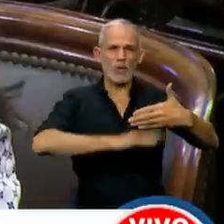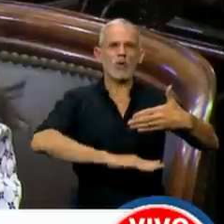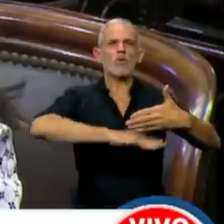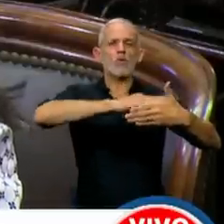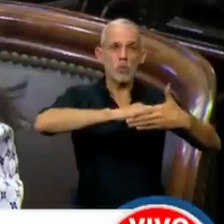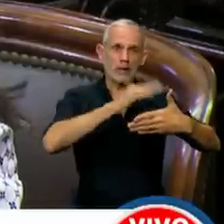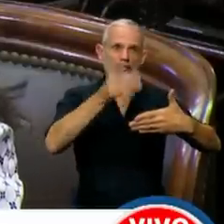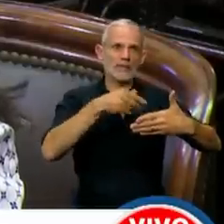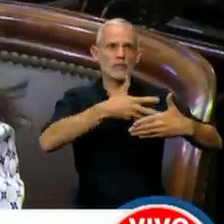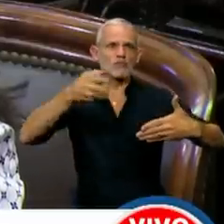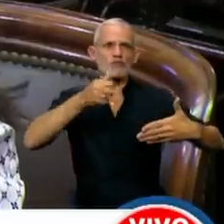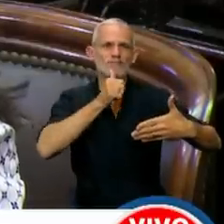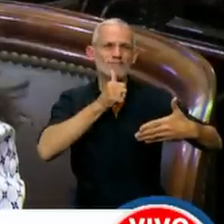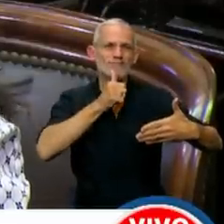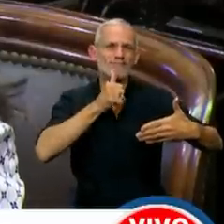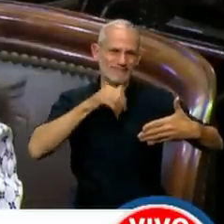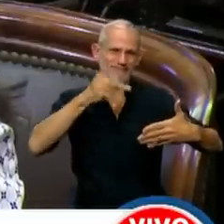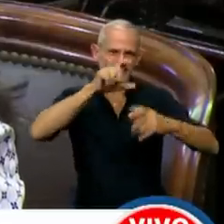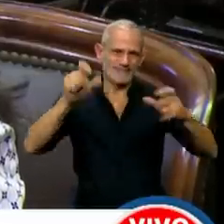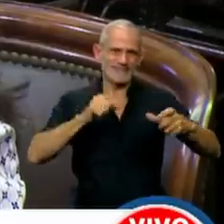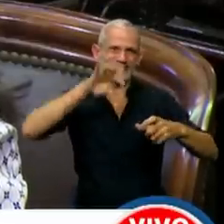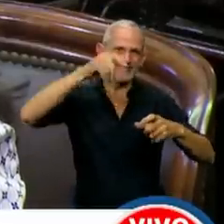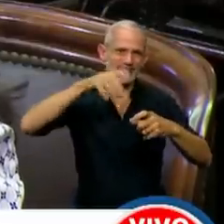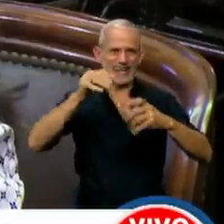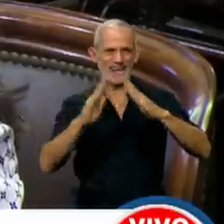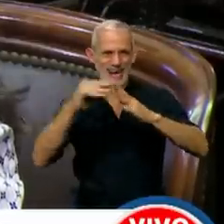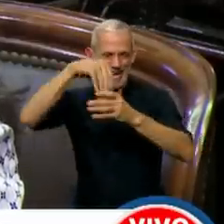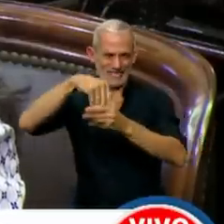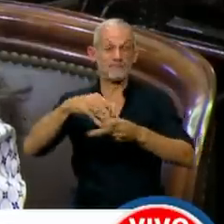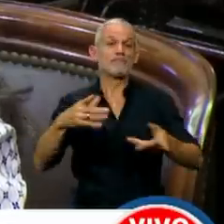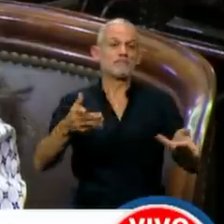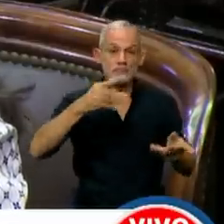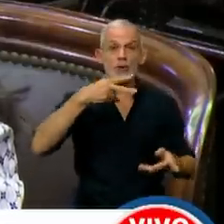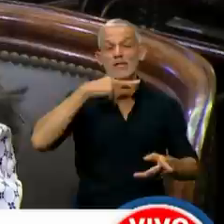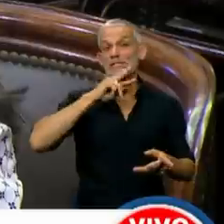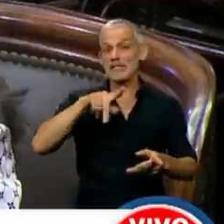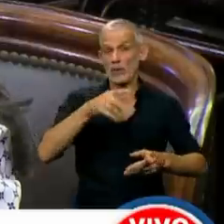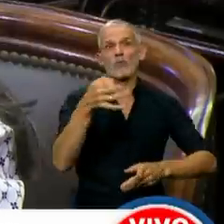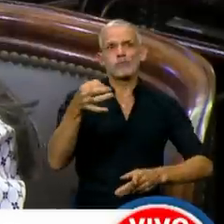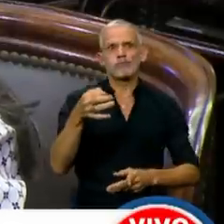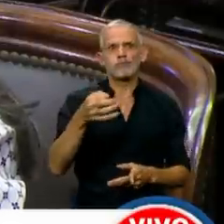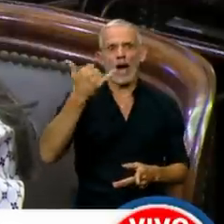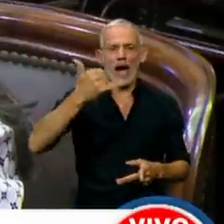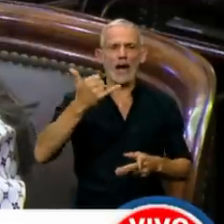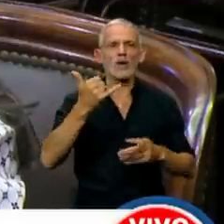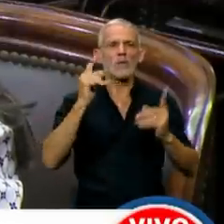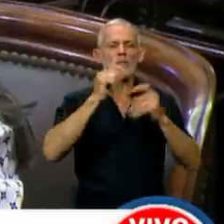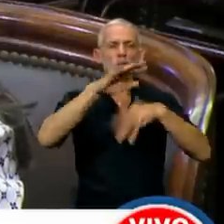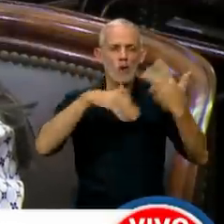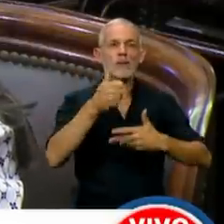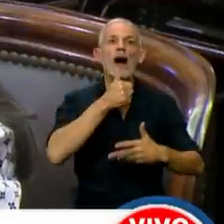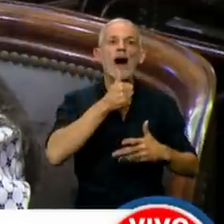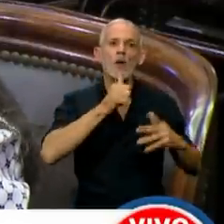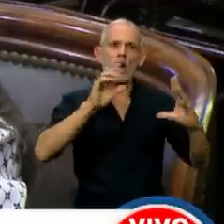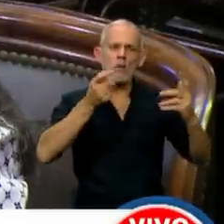consumo humano es así que en san juan hoy es cierto vivimos una crisis hídrica